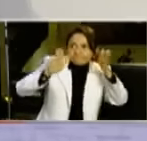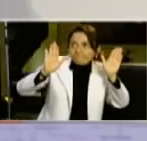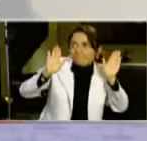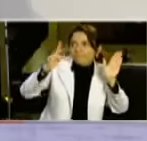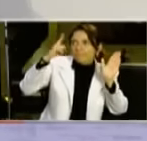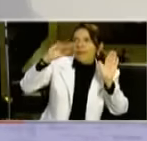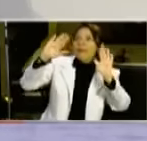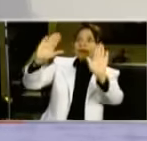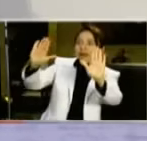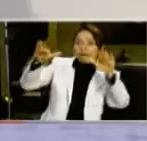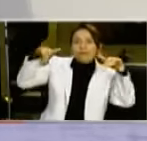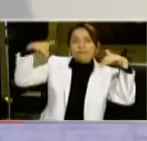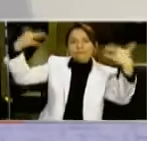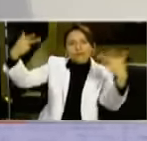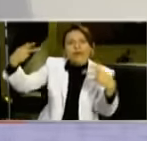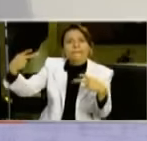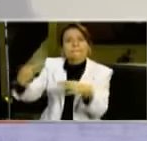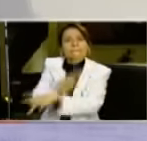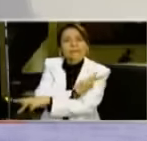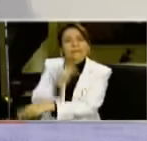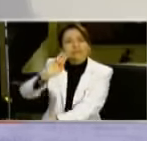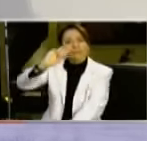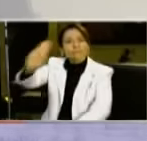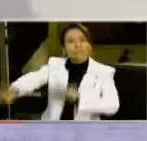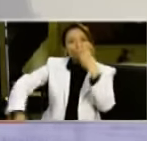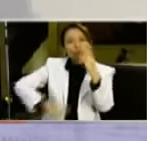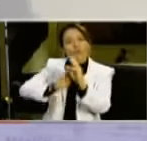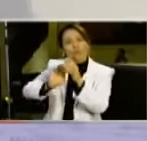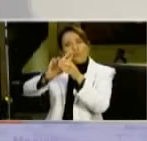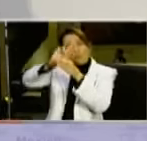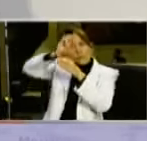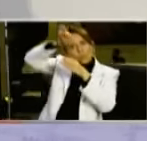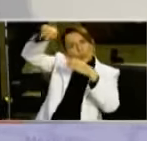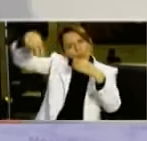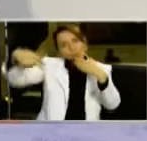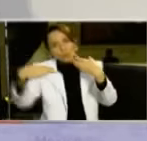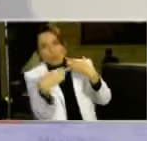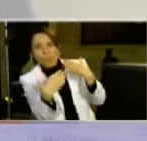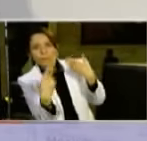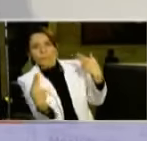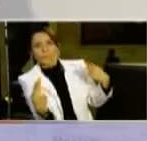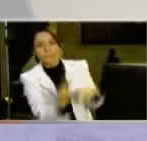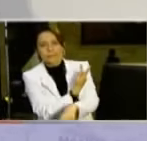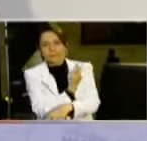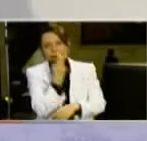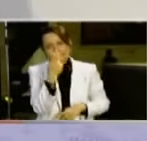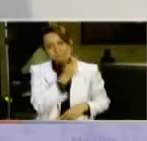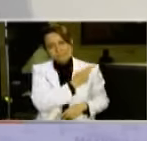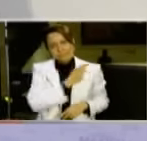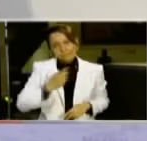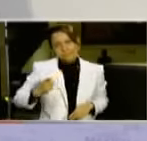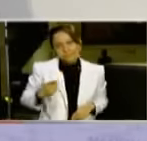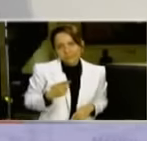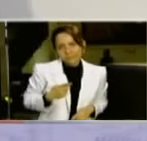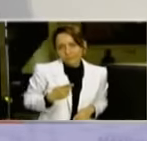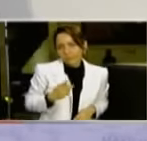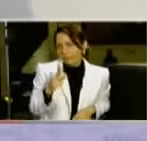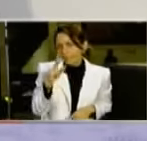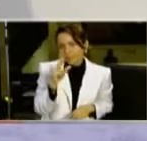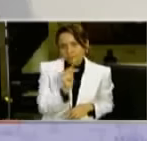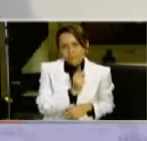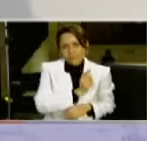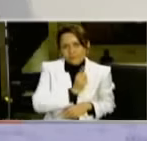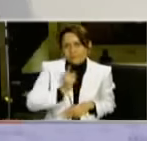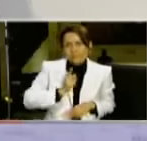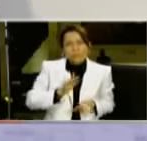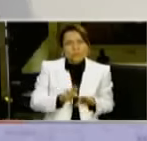condición hemisférica. A pretexto de la integración, no debemos rechazar ni desperdiciar la oportunidad de